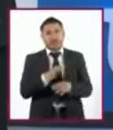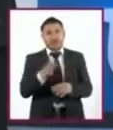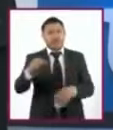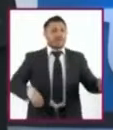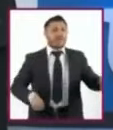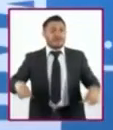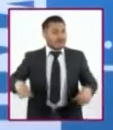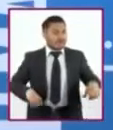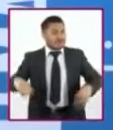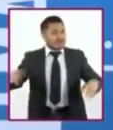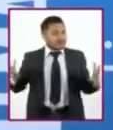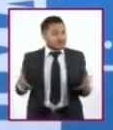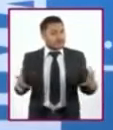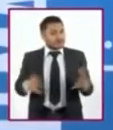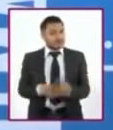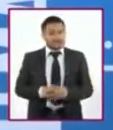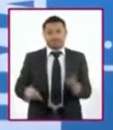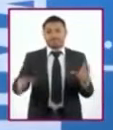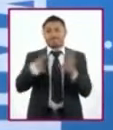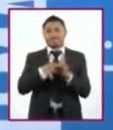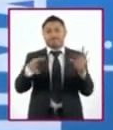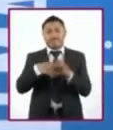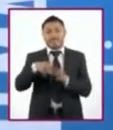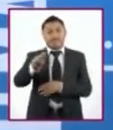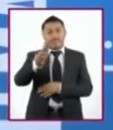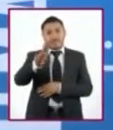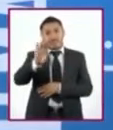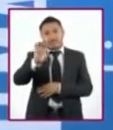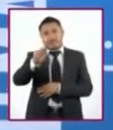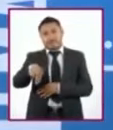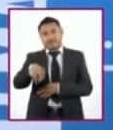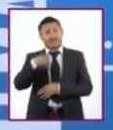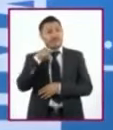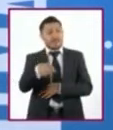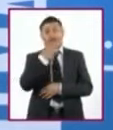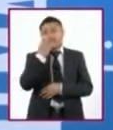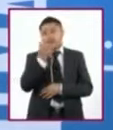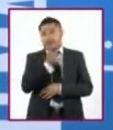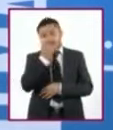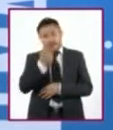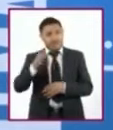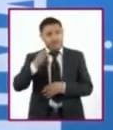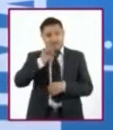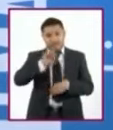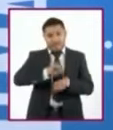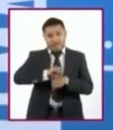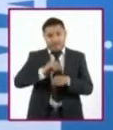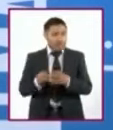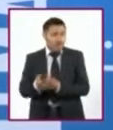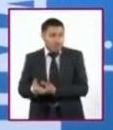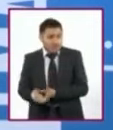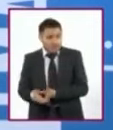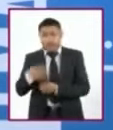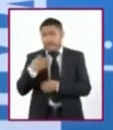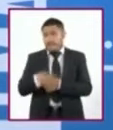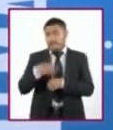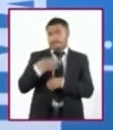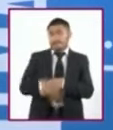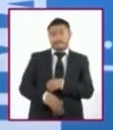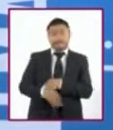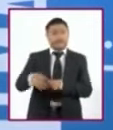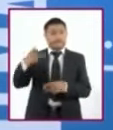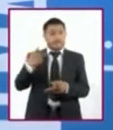se realizarán. Les voy a platicar de Rubén, un alumno que saliendo de la secundaria y mientras cursaba la